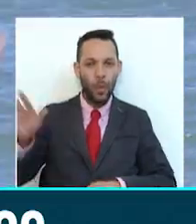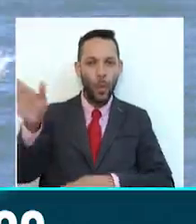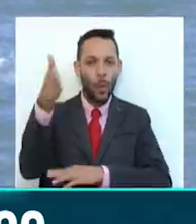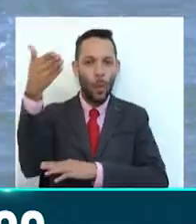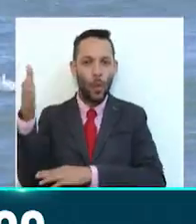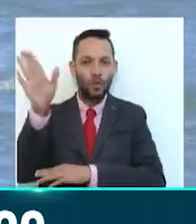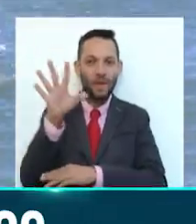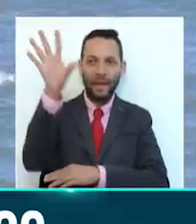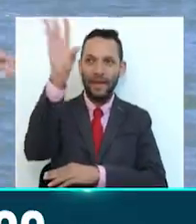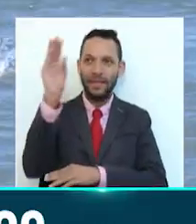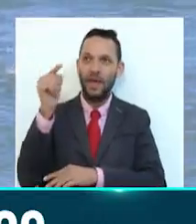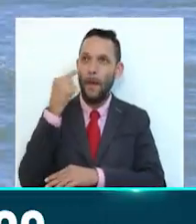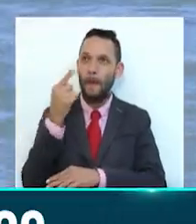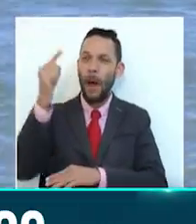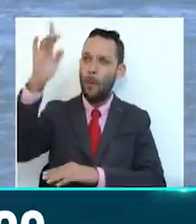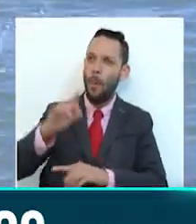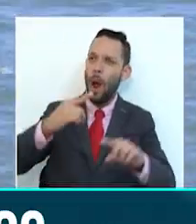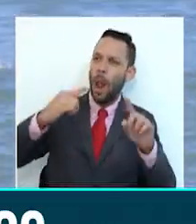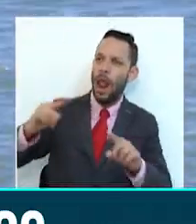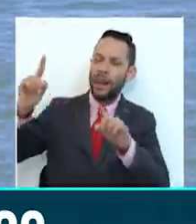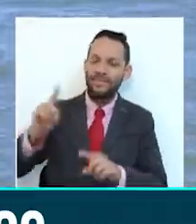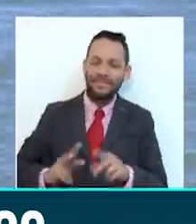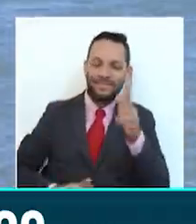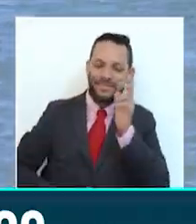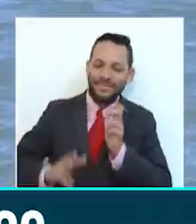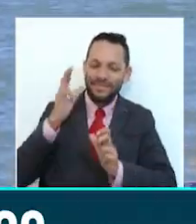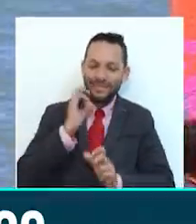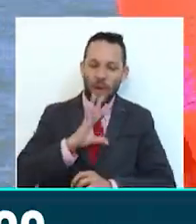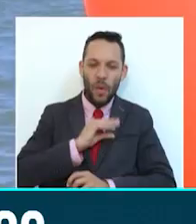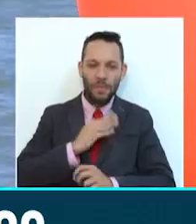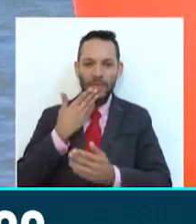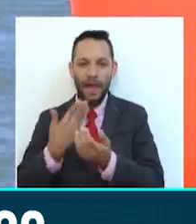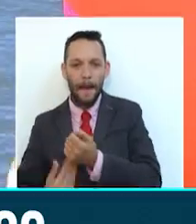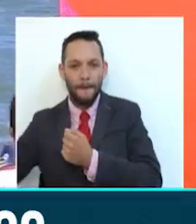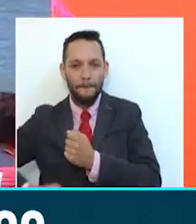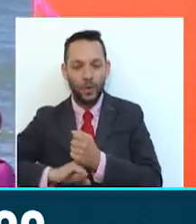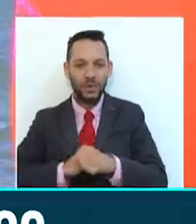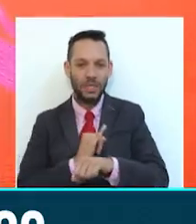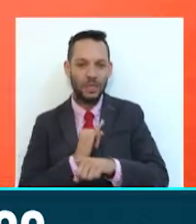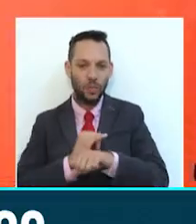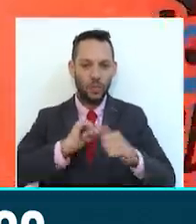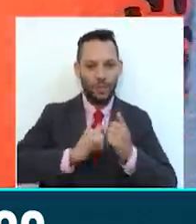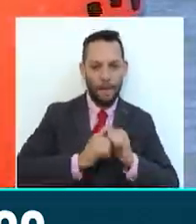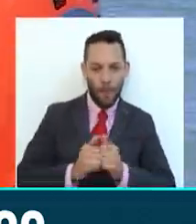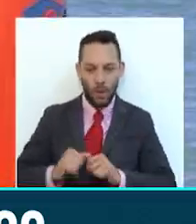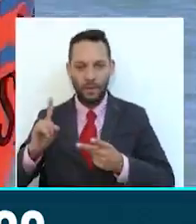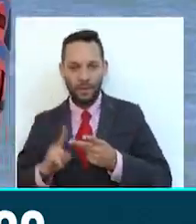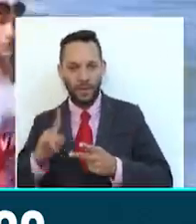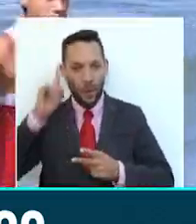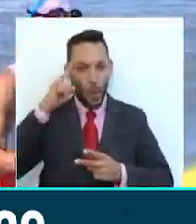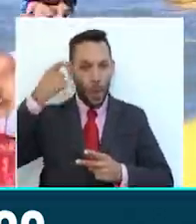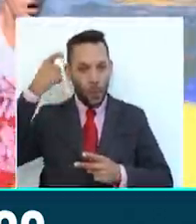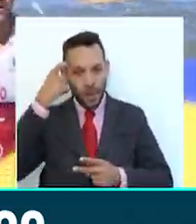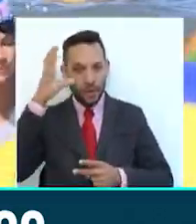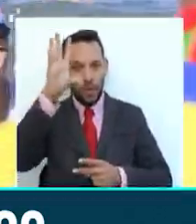fuera del Quindío, y pues gracias al apoyo de la Gobernación del Quindío y en Deportes Quindío, otra vez estar acá